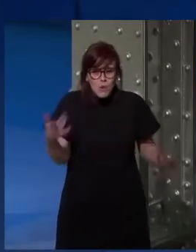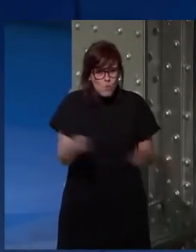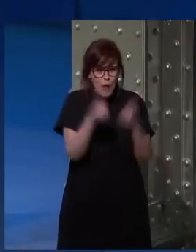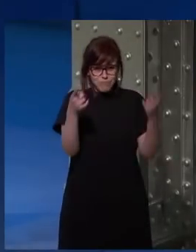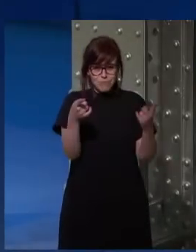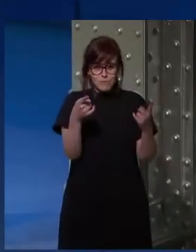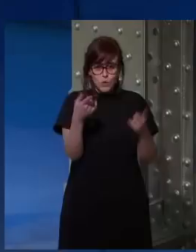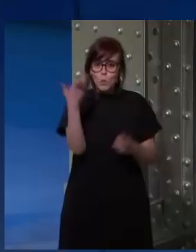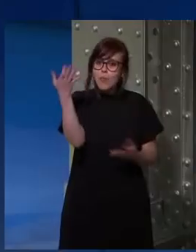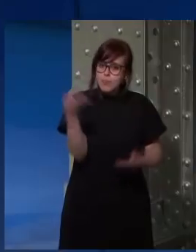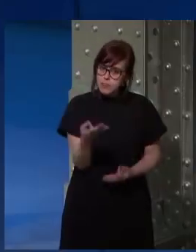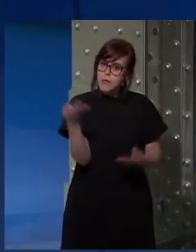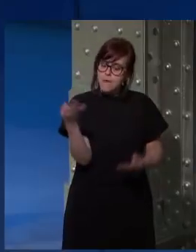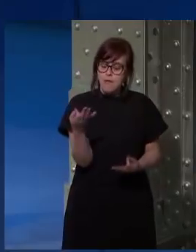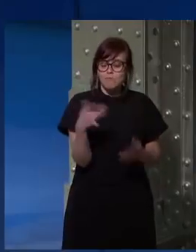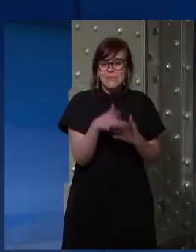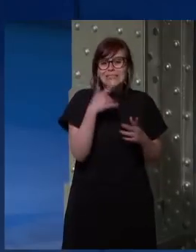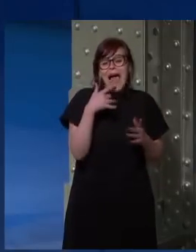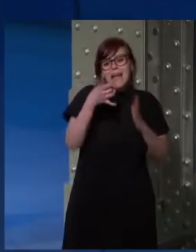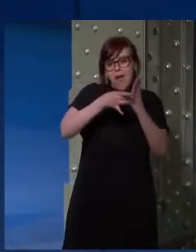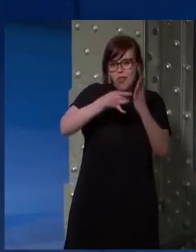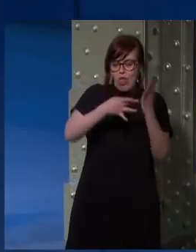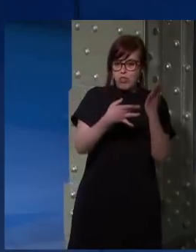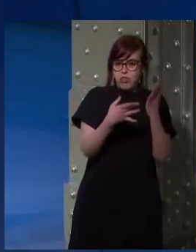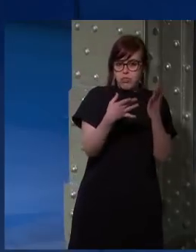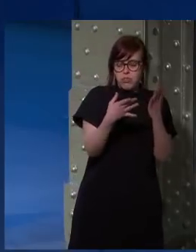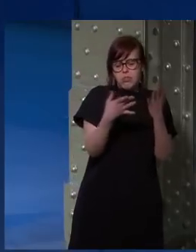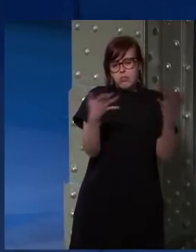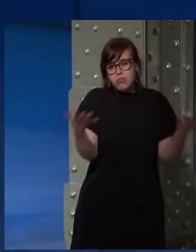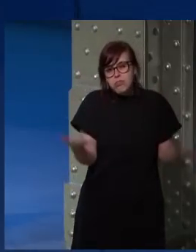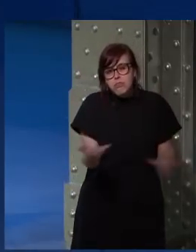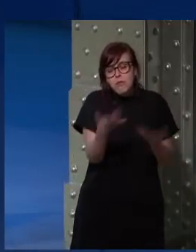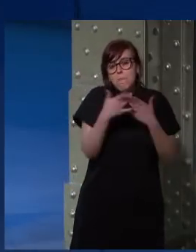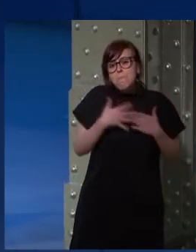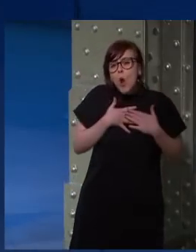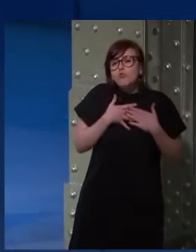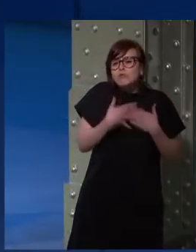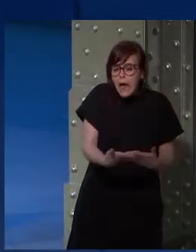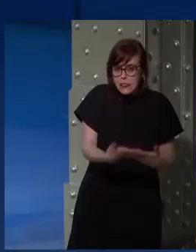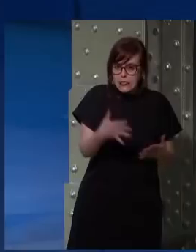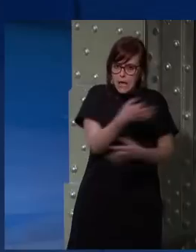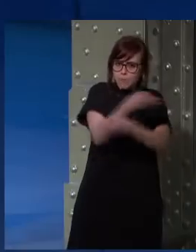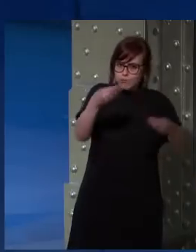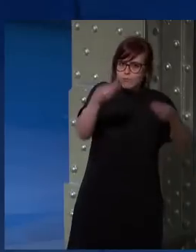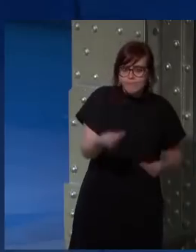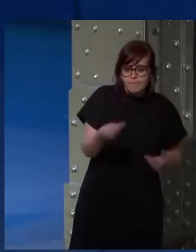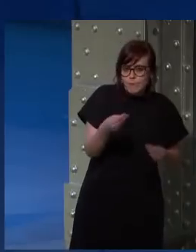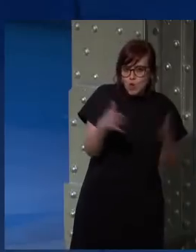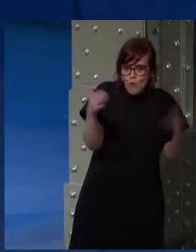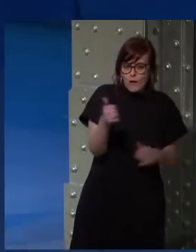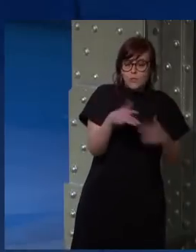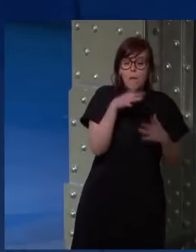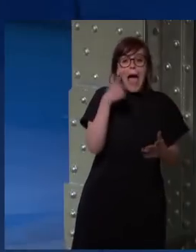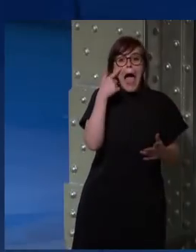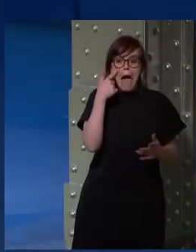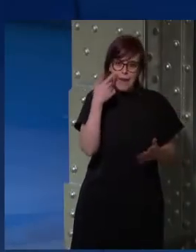es decir, que hay un deterioro claro, ¿no? de la voluntad de excelencia informativa. O sea, que no es que